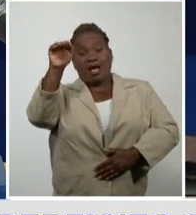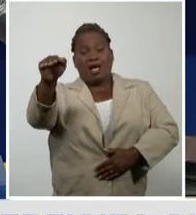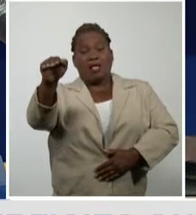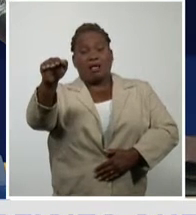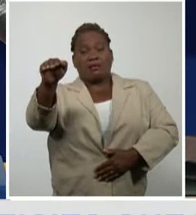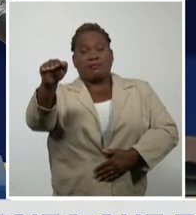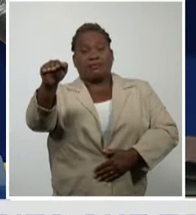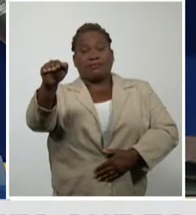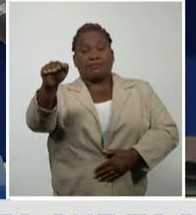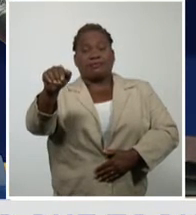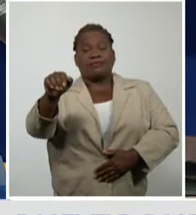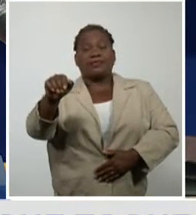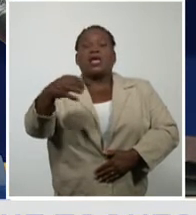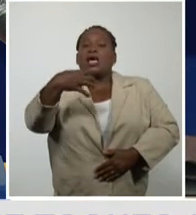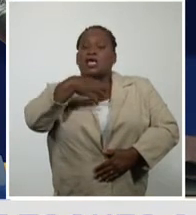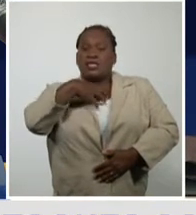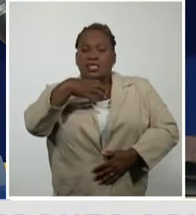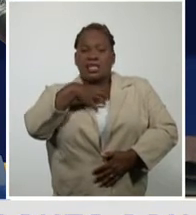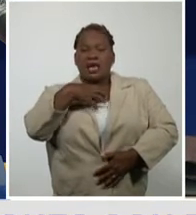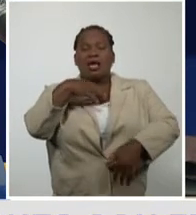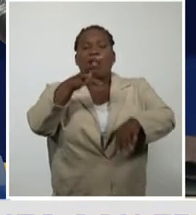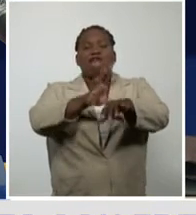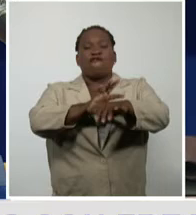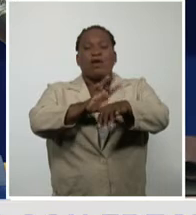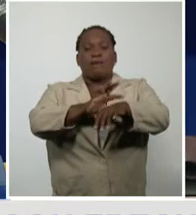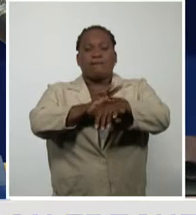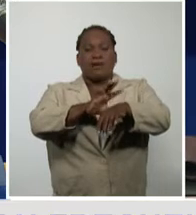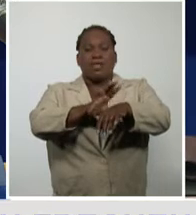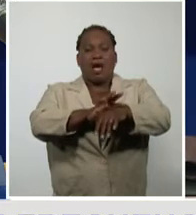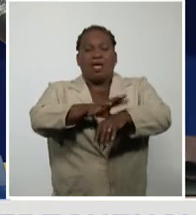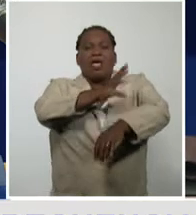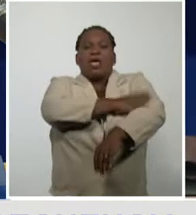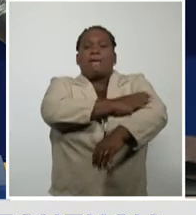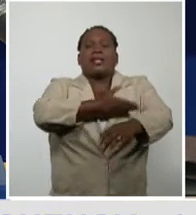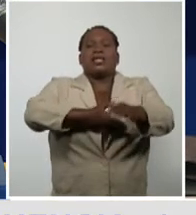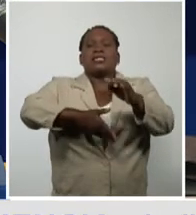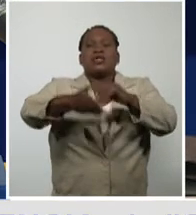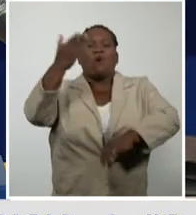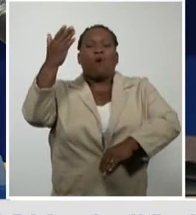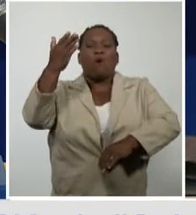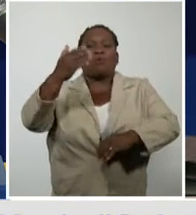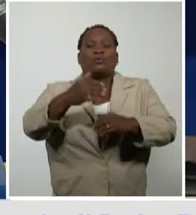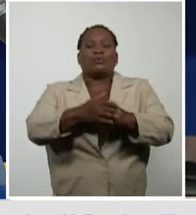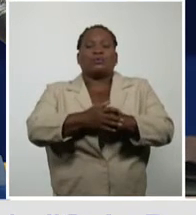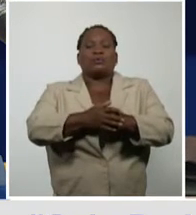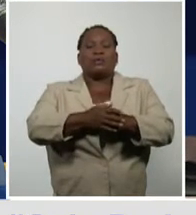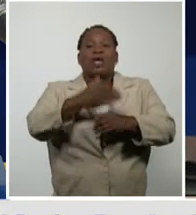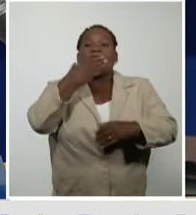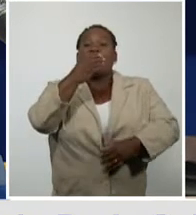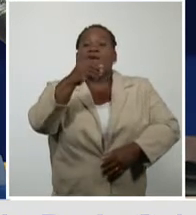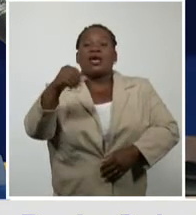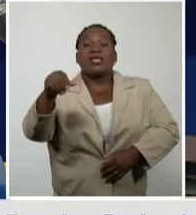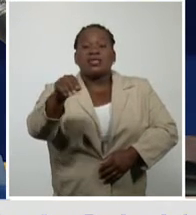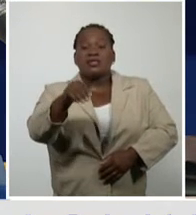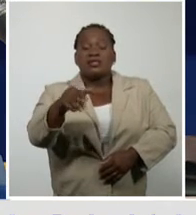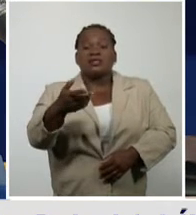con antecedentes de enfermedades como la hipertensión arterial, la diabetes mellitus, la